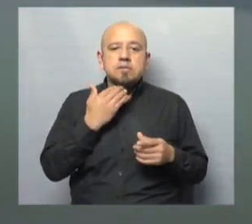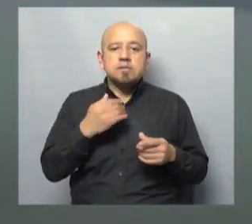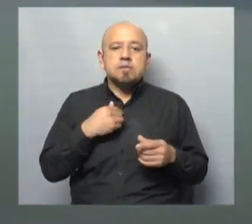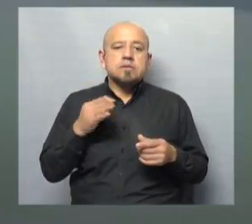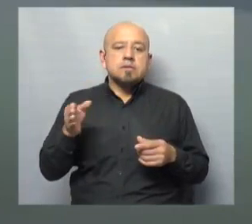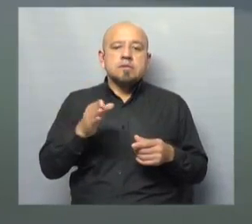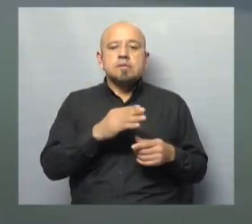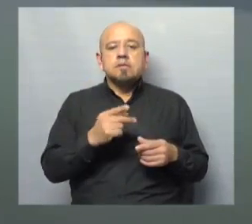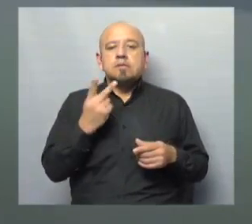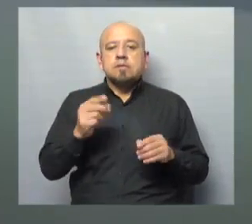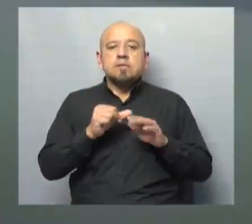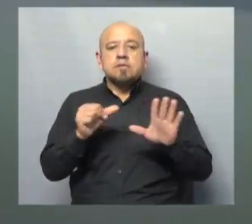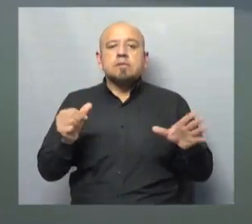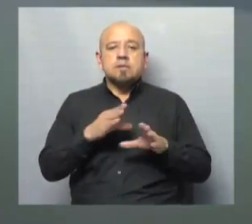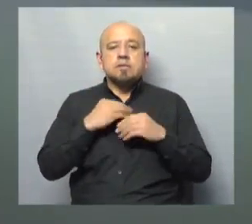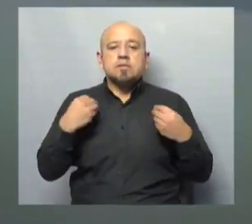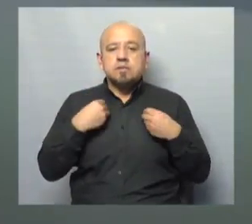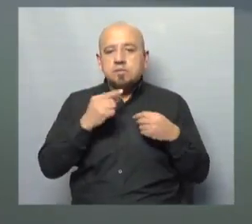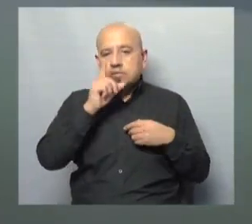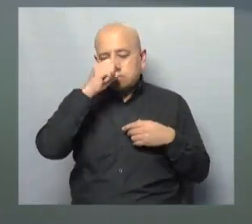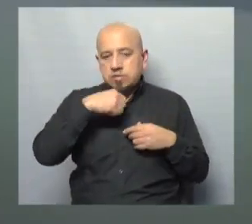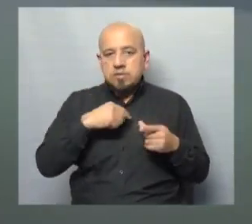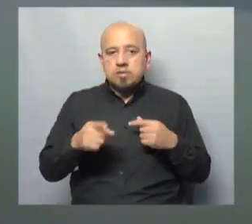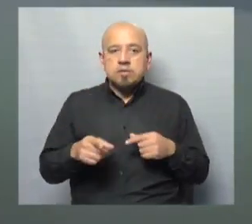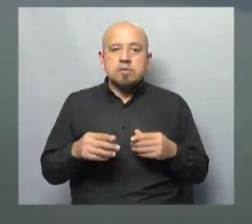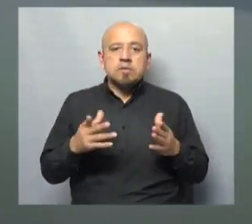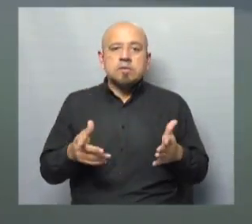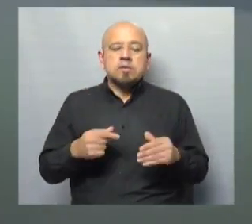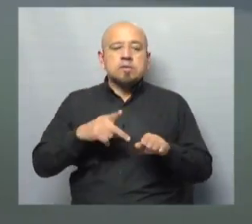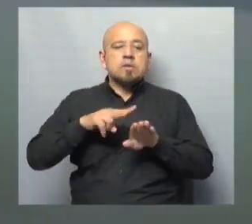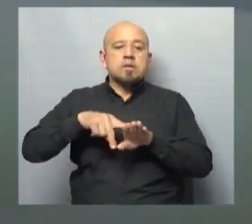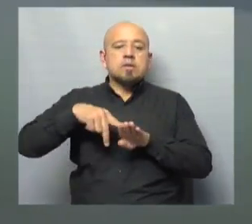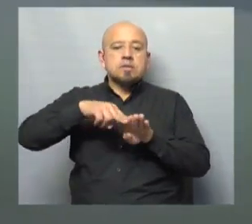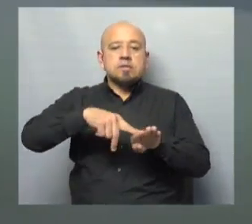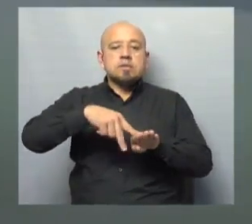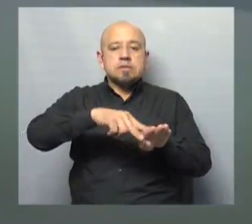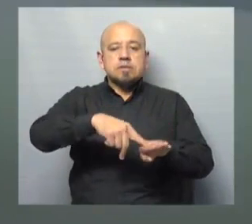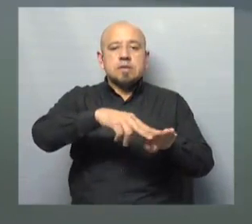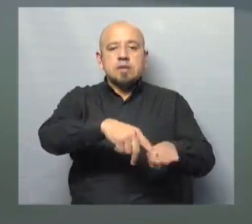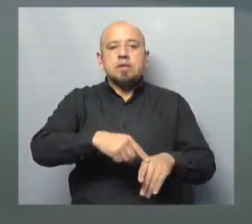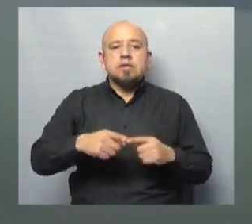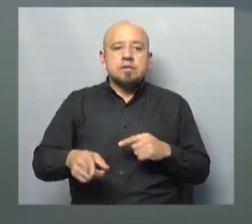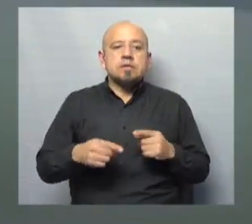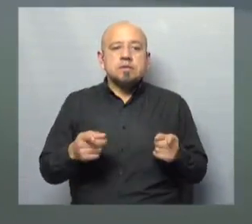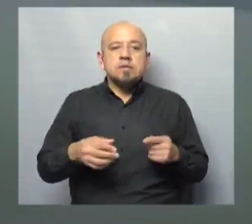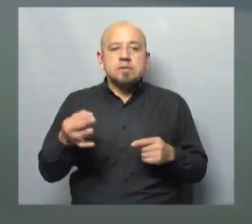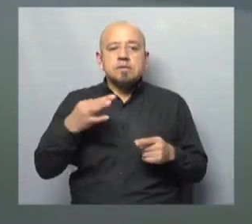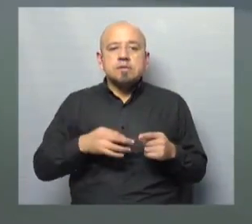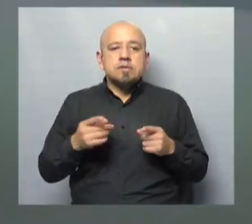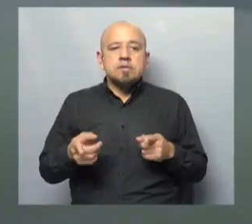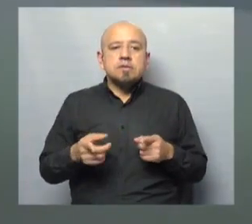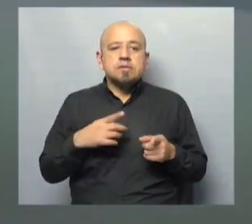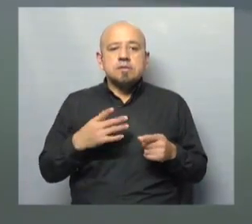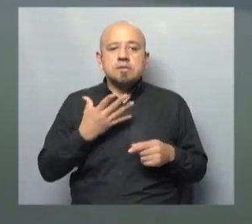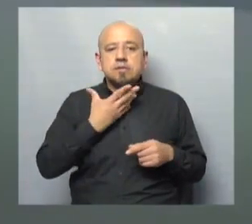a una de las 26 escuelas que va a ver en montevideo de iniciación al skate en plazas de diferentes barrios cosa este buró dijiste de tal manera que me